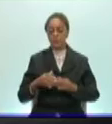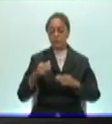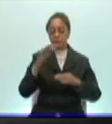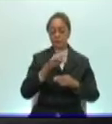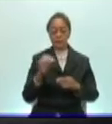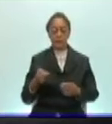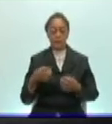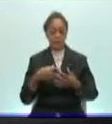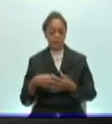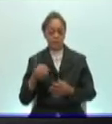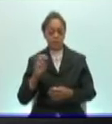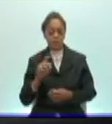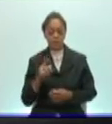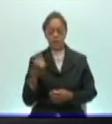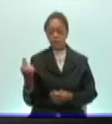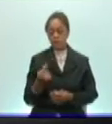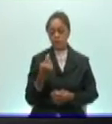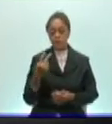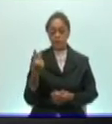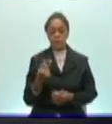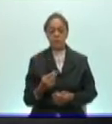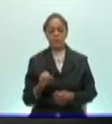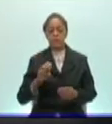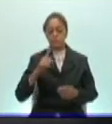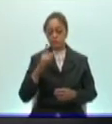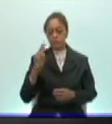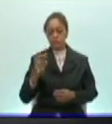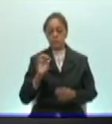en Washington, solo hay 12 diplomáticos.